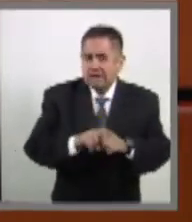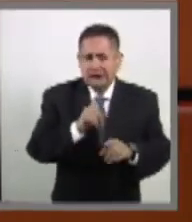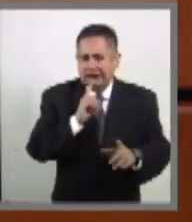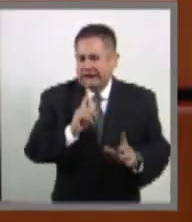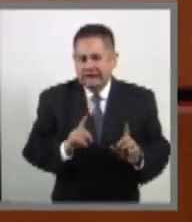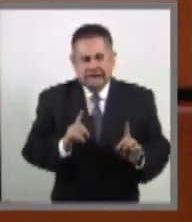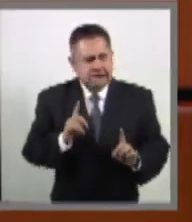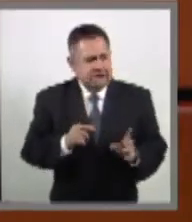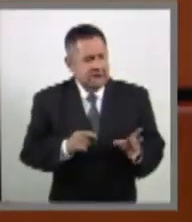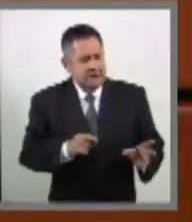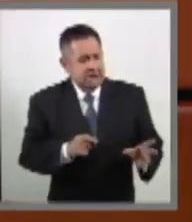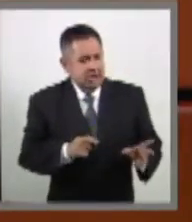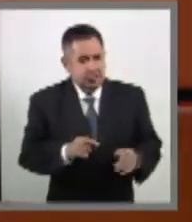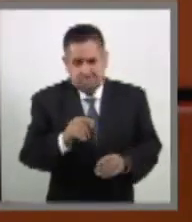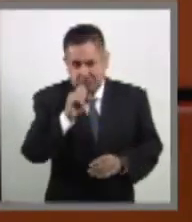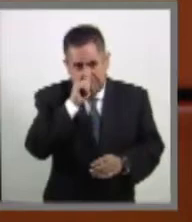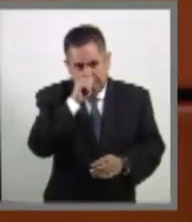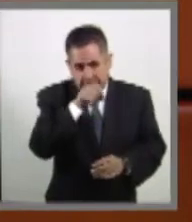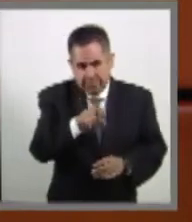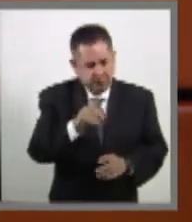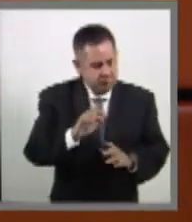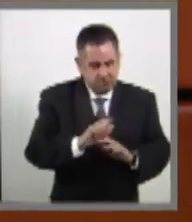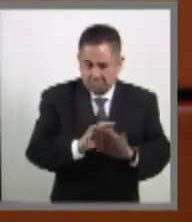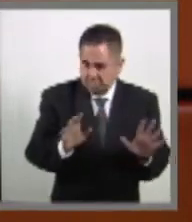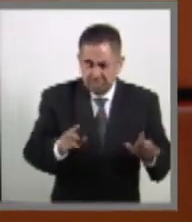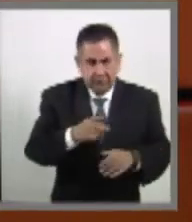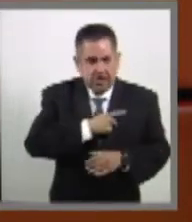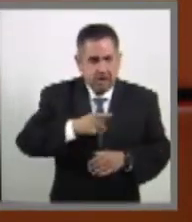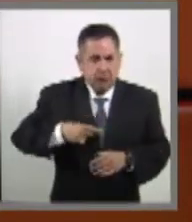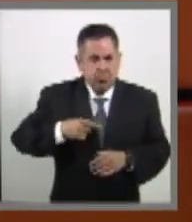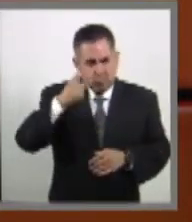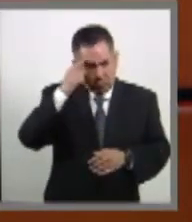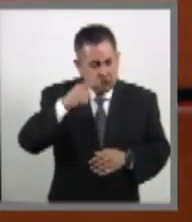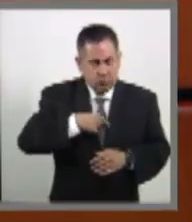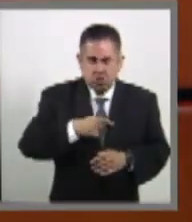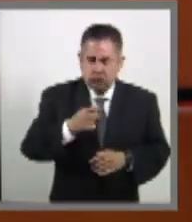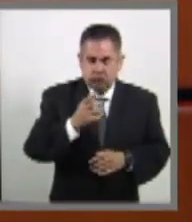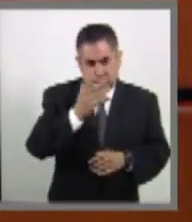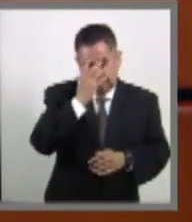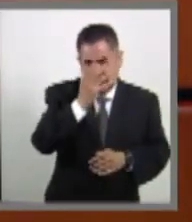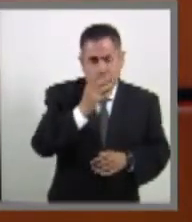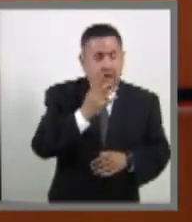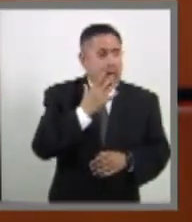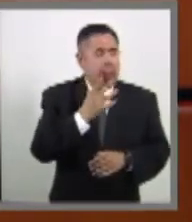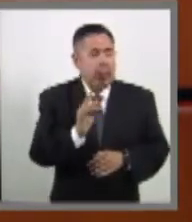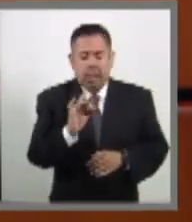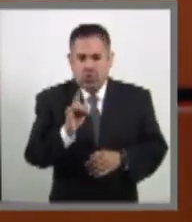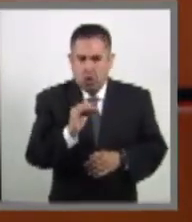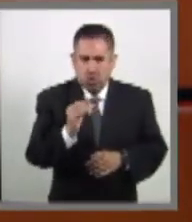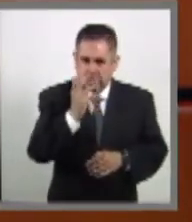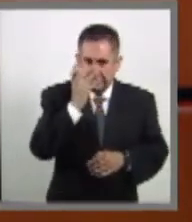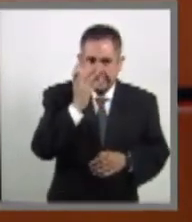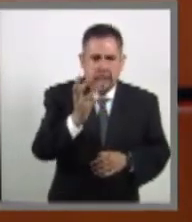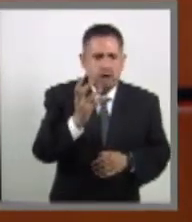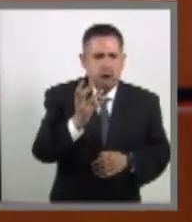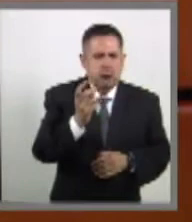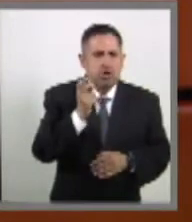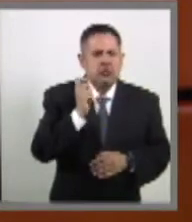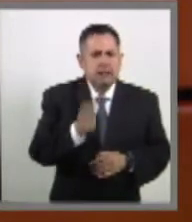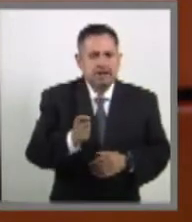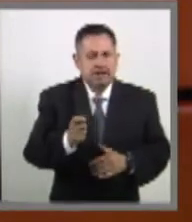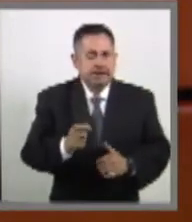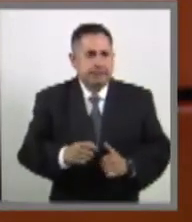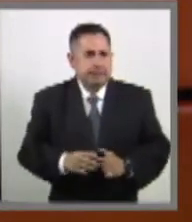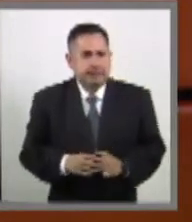Y por lo mismo entonces tenemos que tomarlo con tal seriedad. Por lo que,